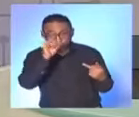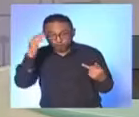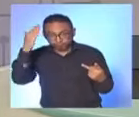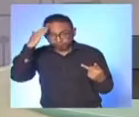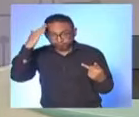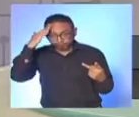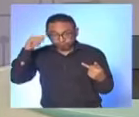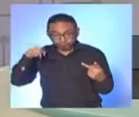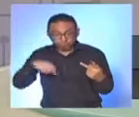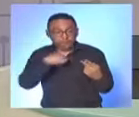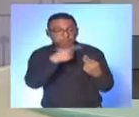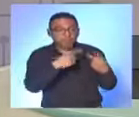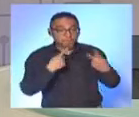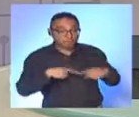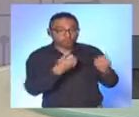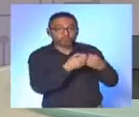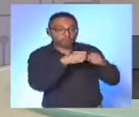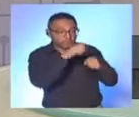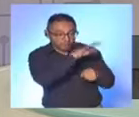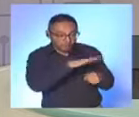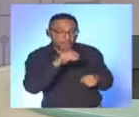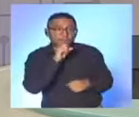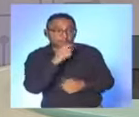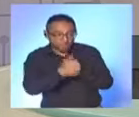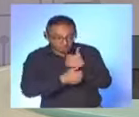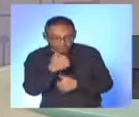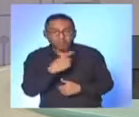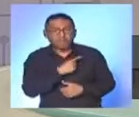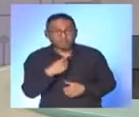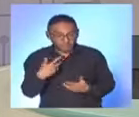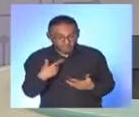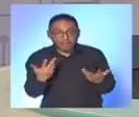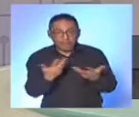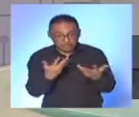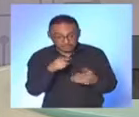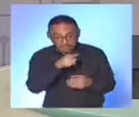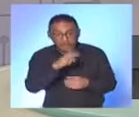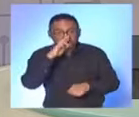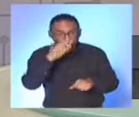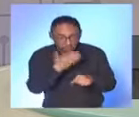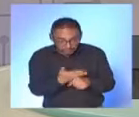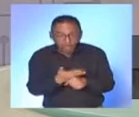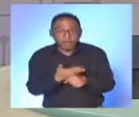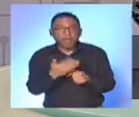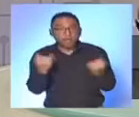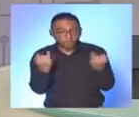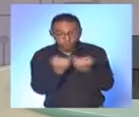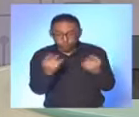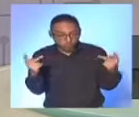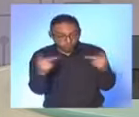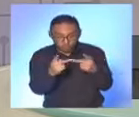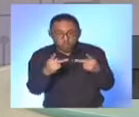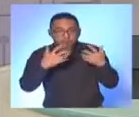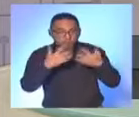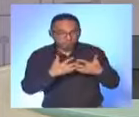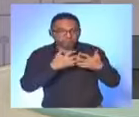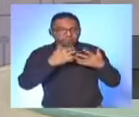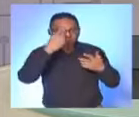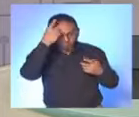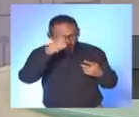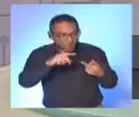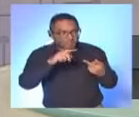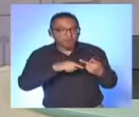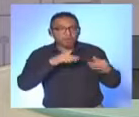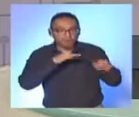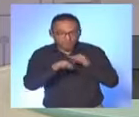tipo de acciones, también la ciudadanía debe de participar, todas las personas que están involucradas, debe haber una corresponsabilidad de empresarios, centros